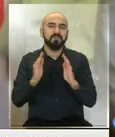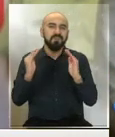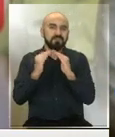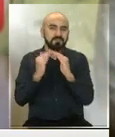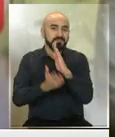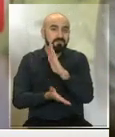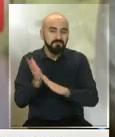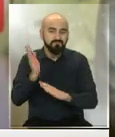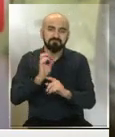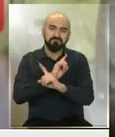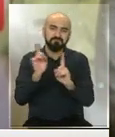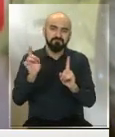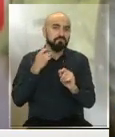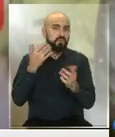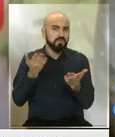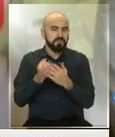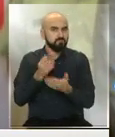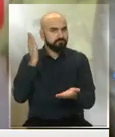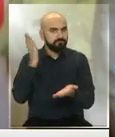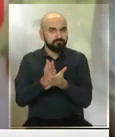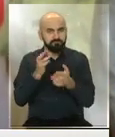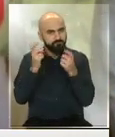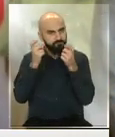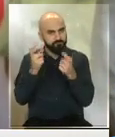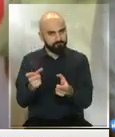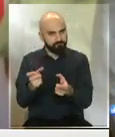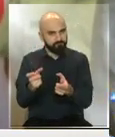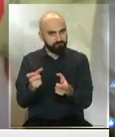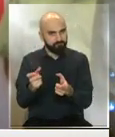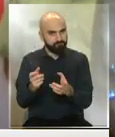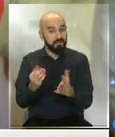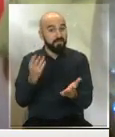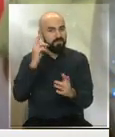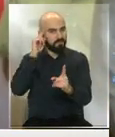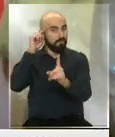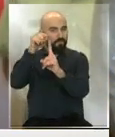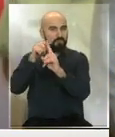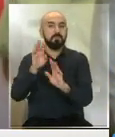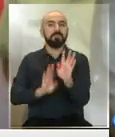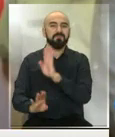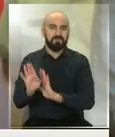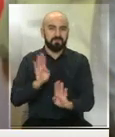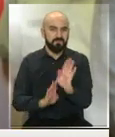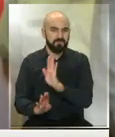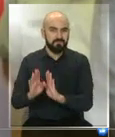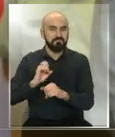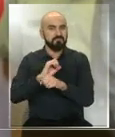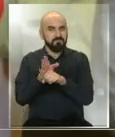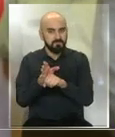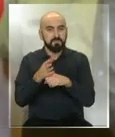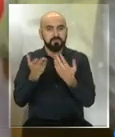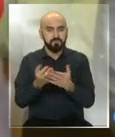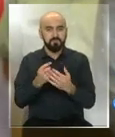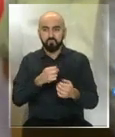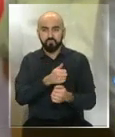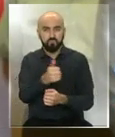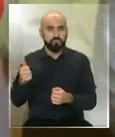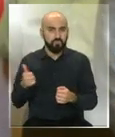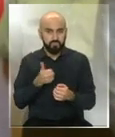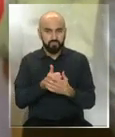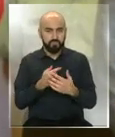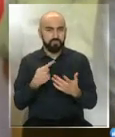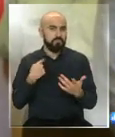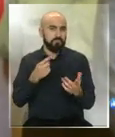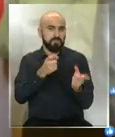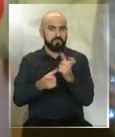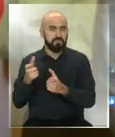la fiscalización va a ser rígida y como una forma de prevenir. Así es que nosotros como institución tenemos todos nuestros recursos humanos y logísticos a